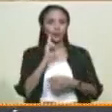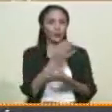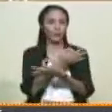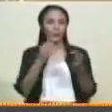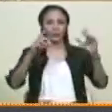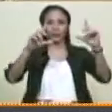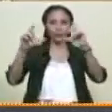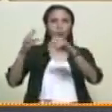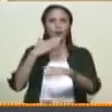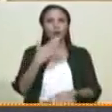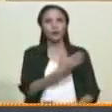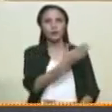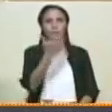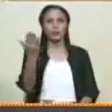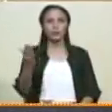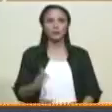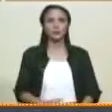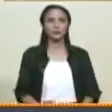Muchísimas gracias.